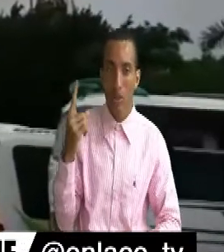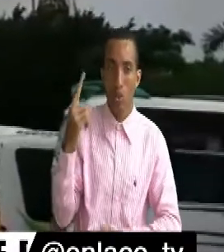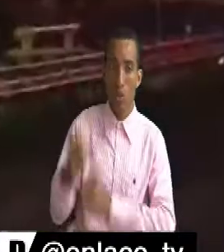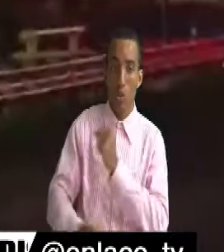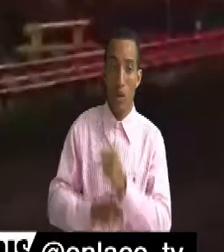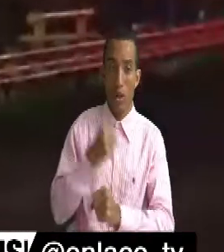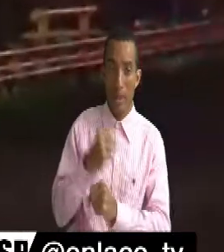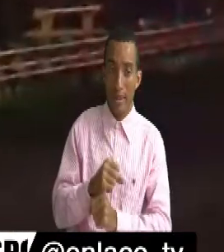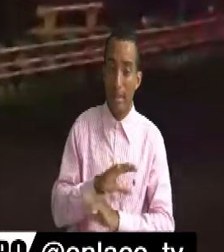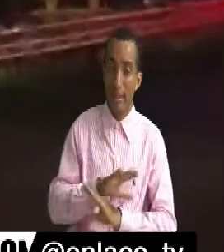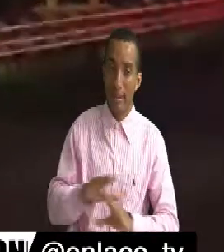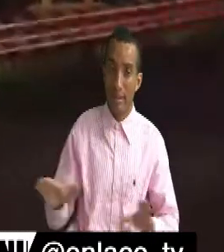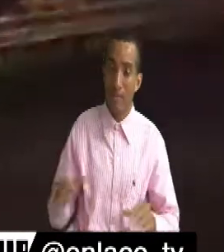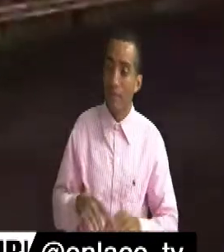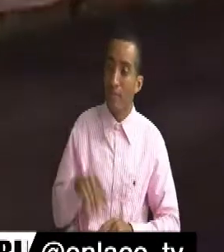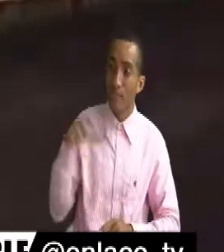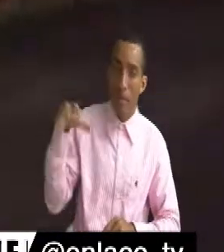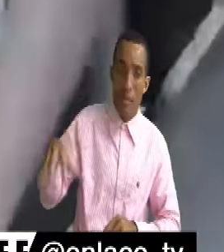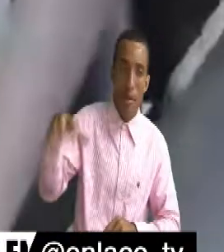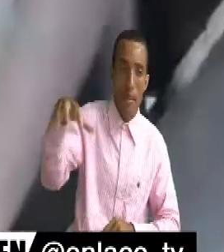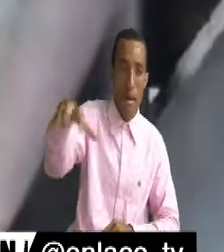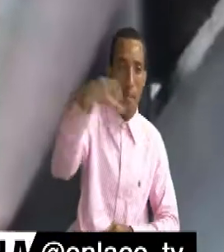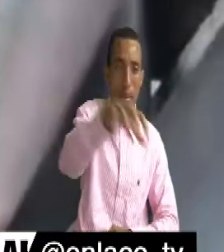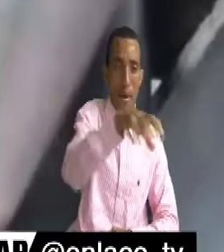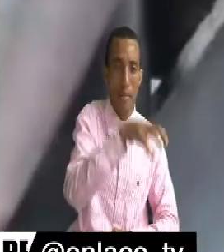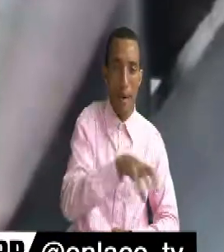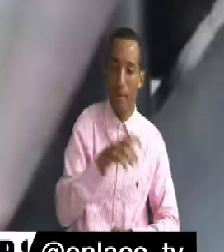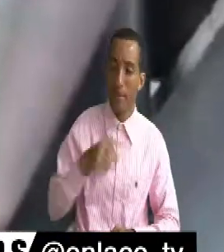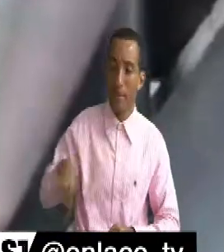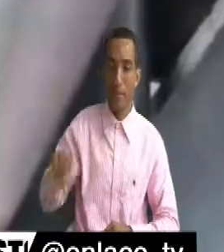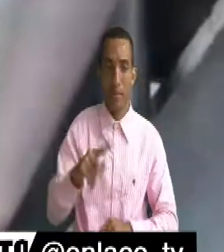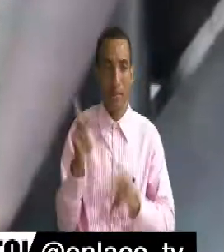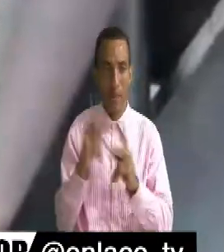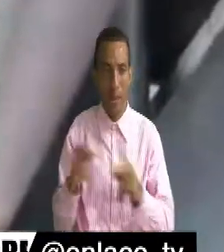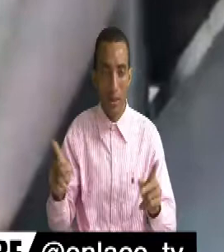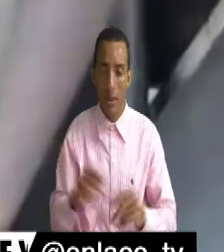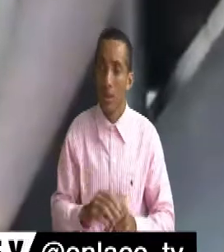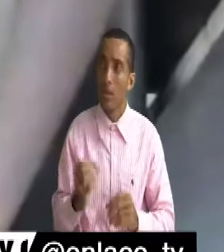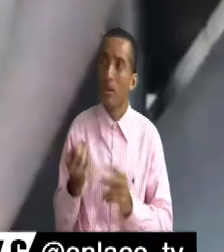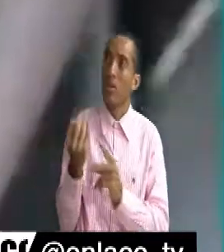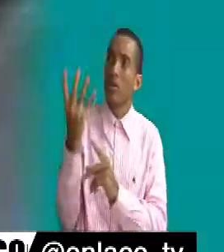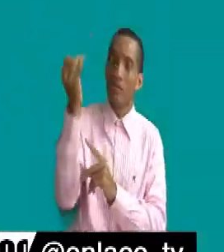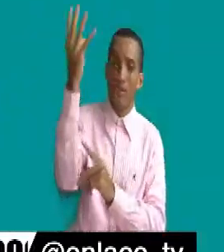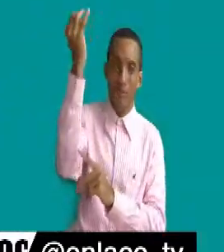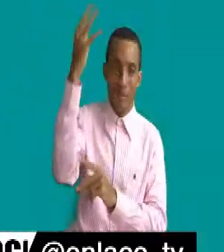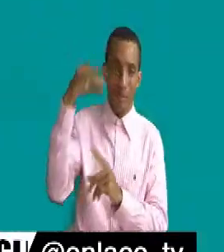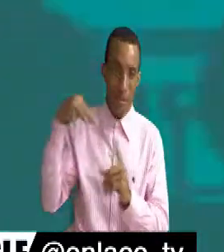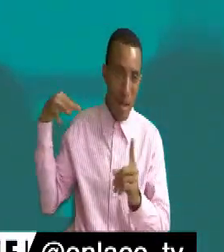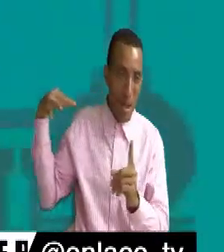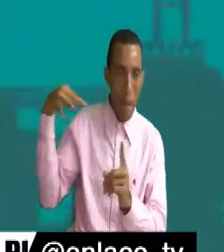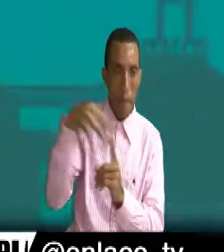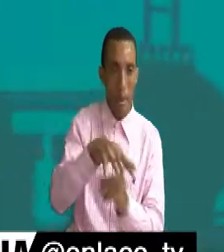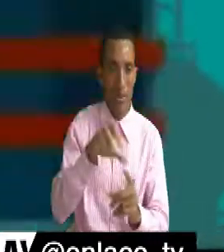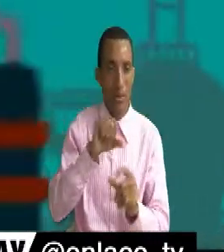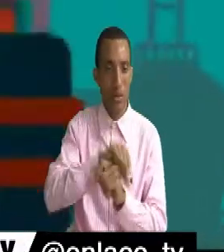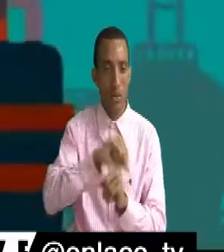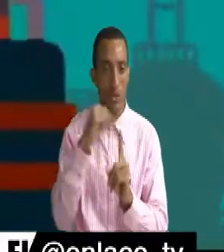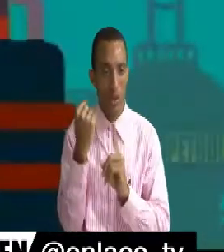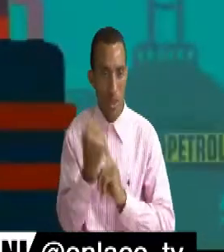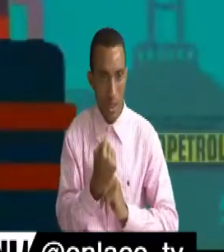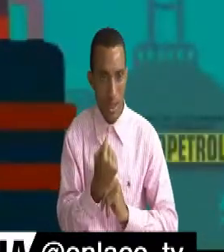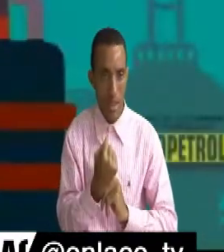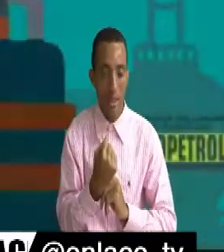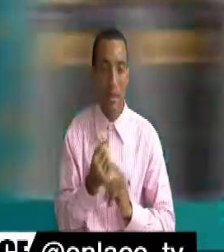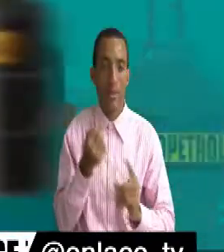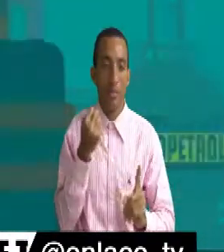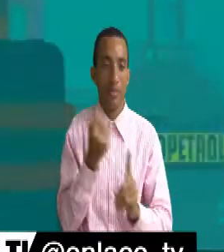de integridad de las plantas y equipos, la seguridad de las personas, el cuidado del ambiente y el impacto social en la ciudad es alarmante. Hoy la refinería enfrenta dos